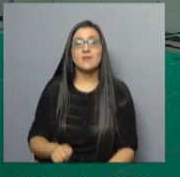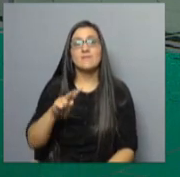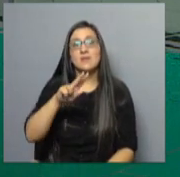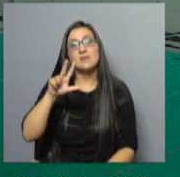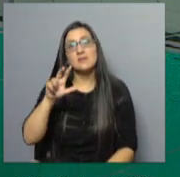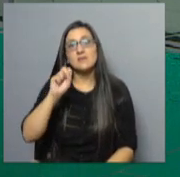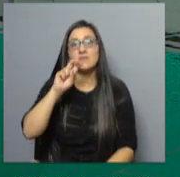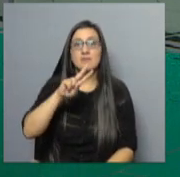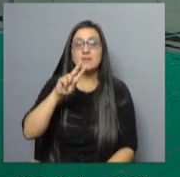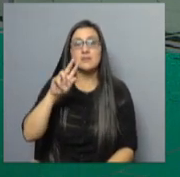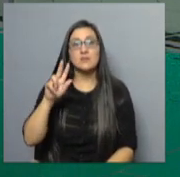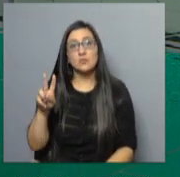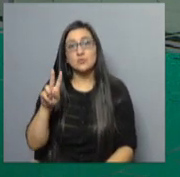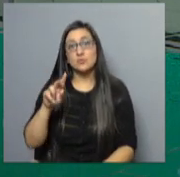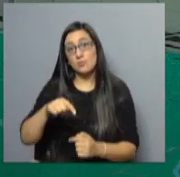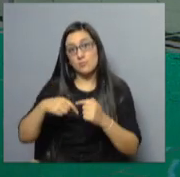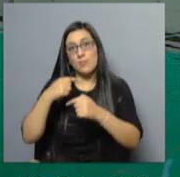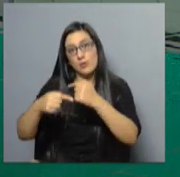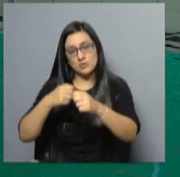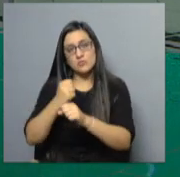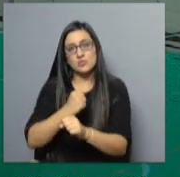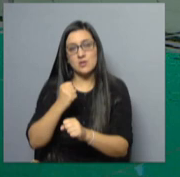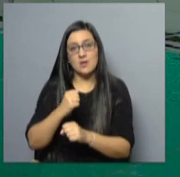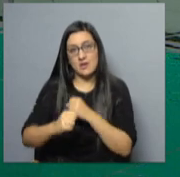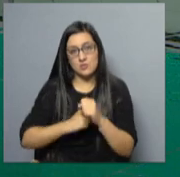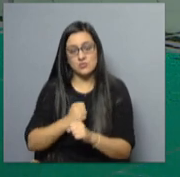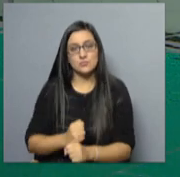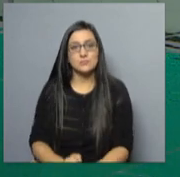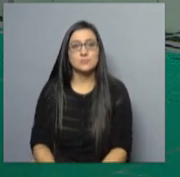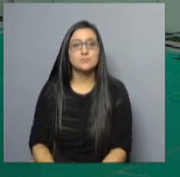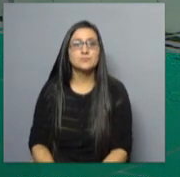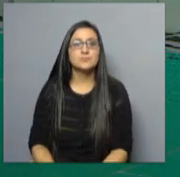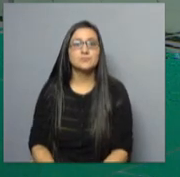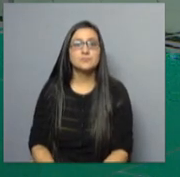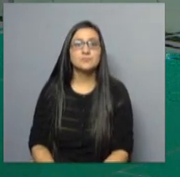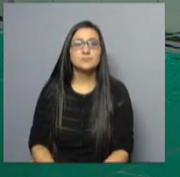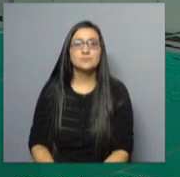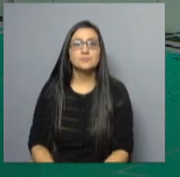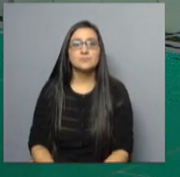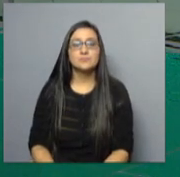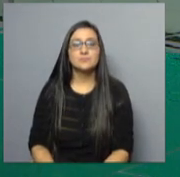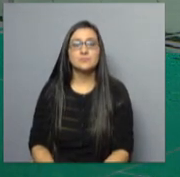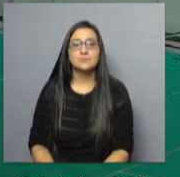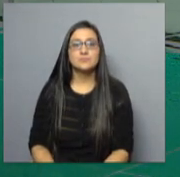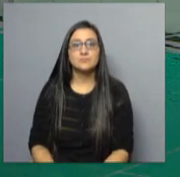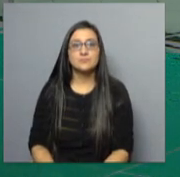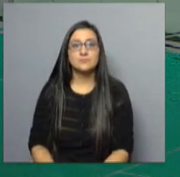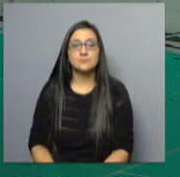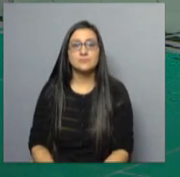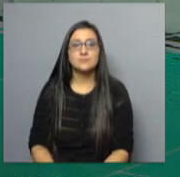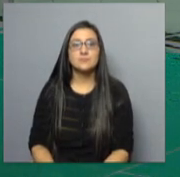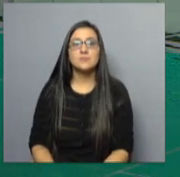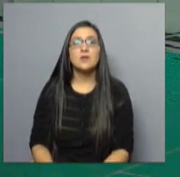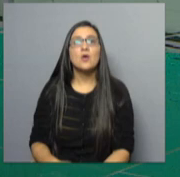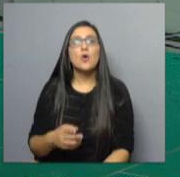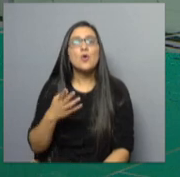fueron los delincuentes dice abatidos por la policía o por la policía como